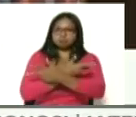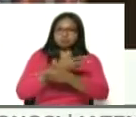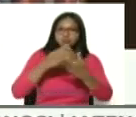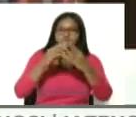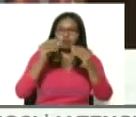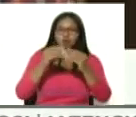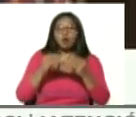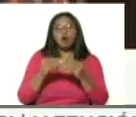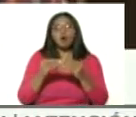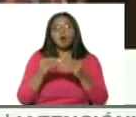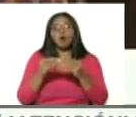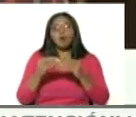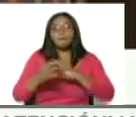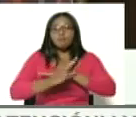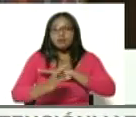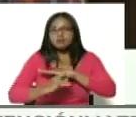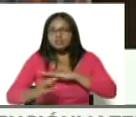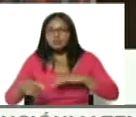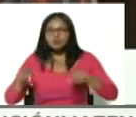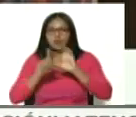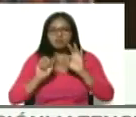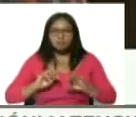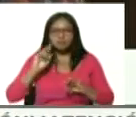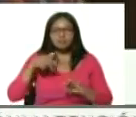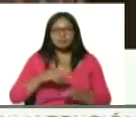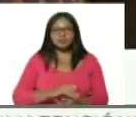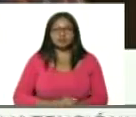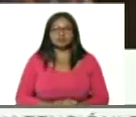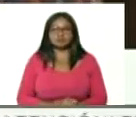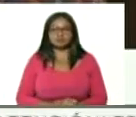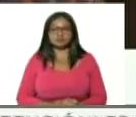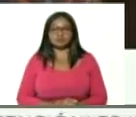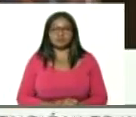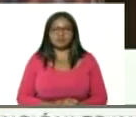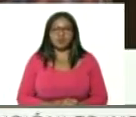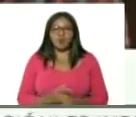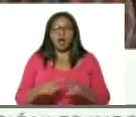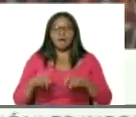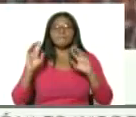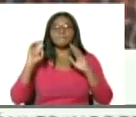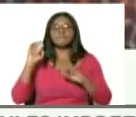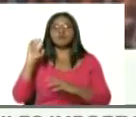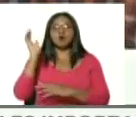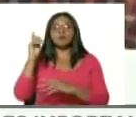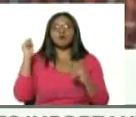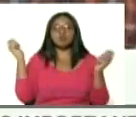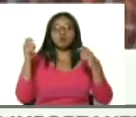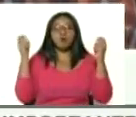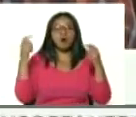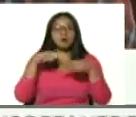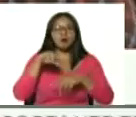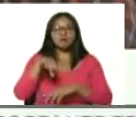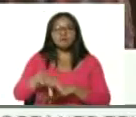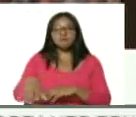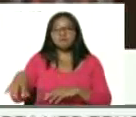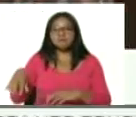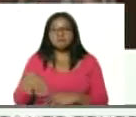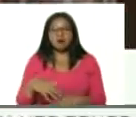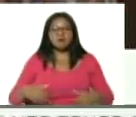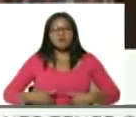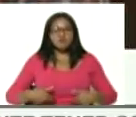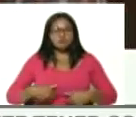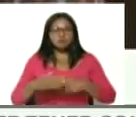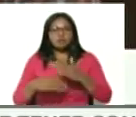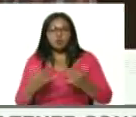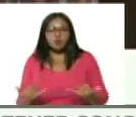los municipios. Agradecerle a todos los equipos promotores, al equipo promotor nacional, a los equipos promotores estadales, por el esfuerzo que se ha